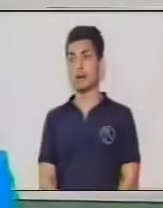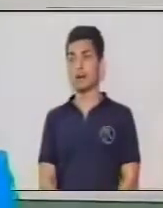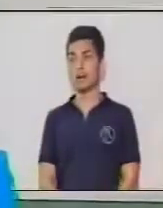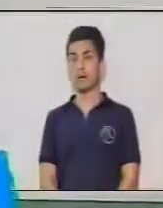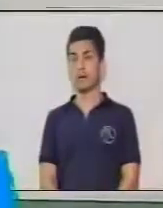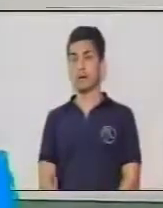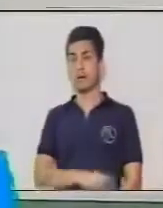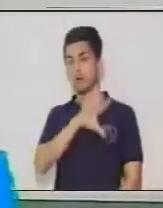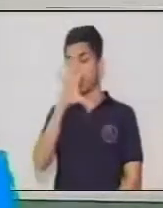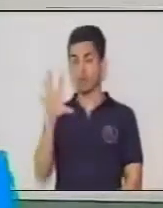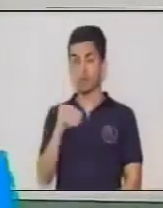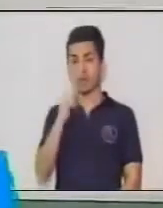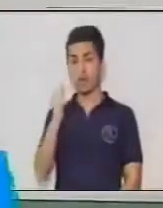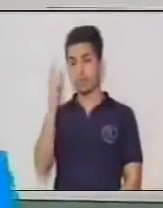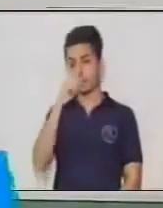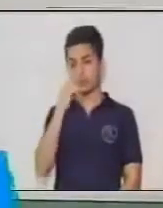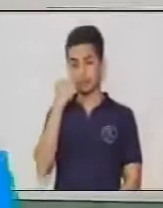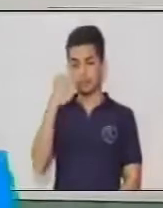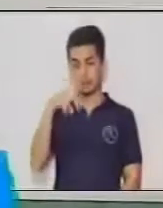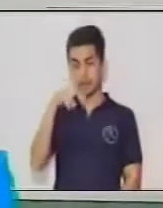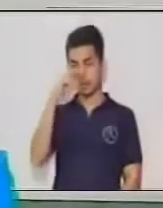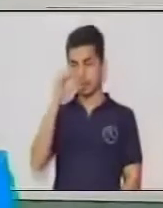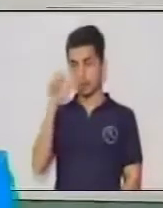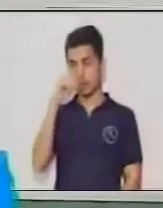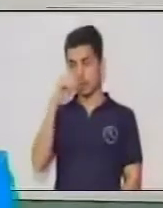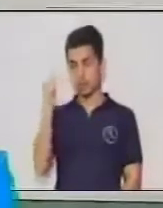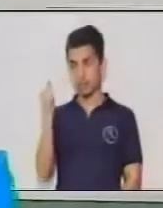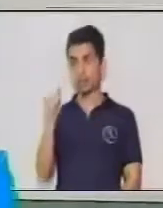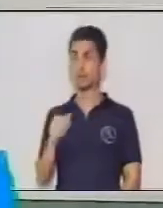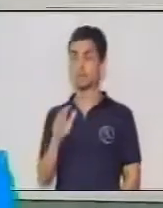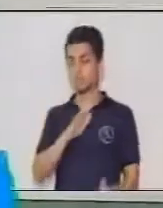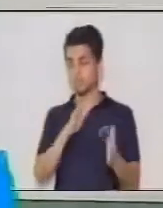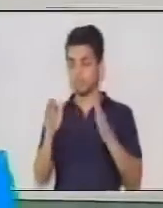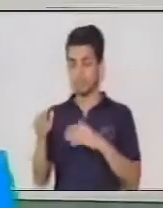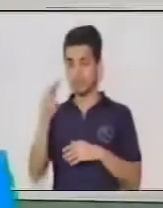nuestra asíntota horizontal. Y para la asíntota vertical,